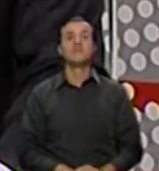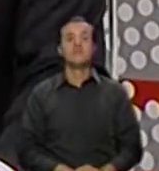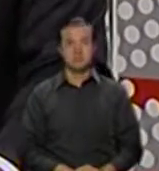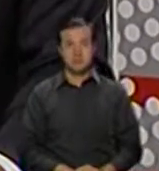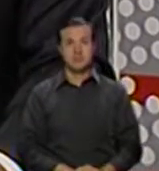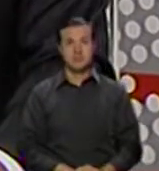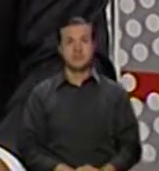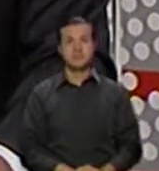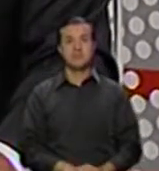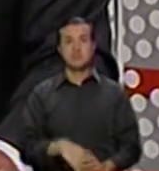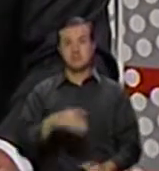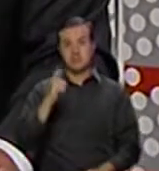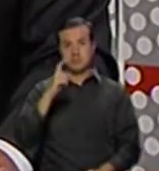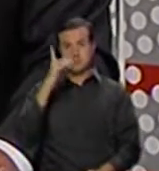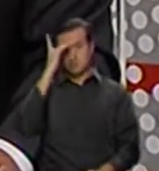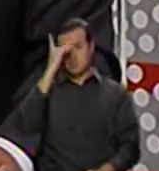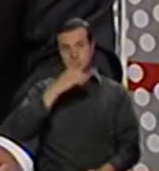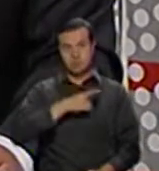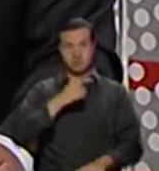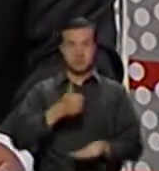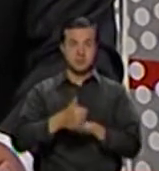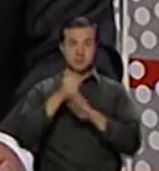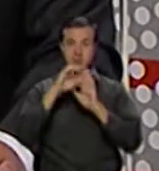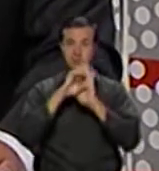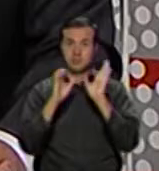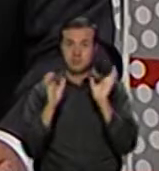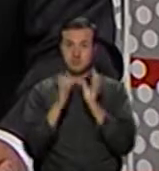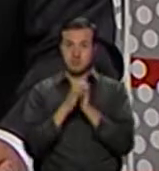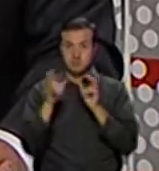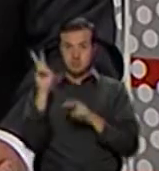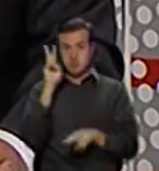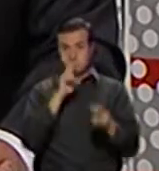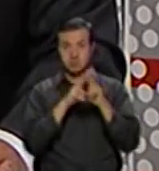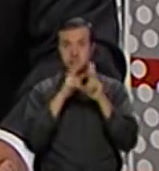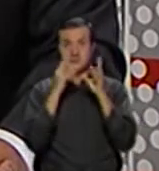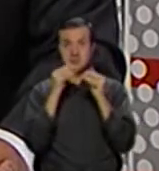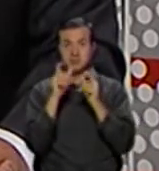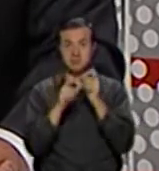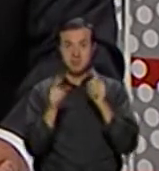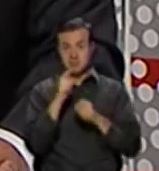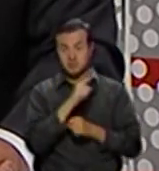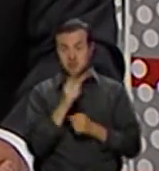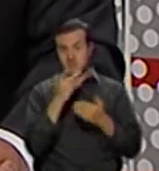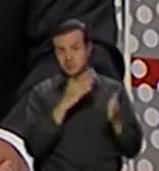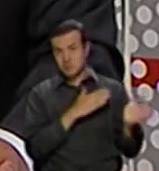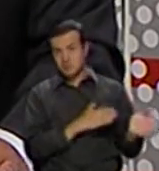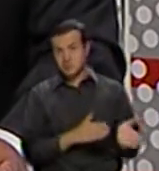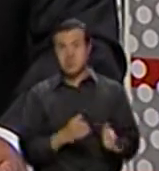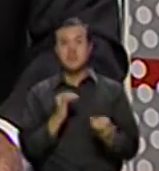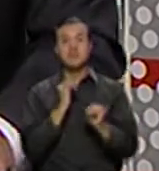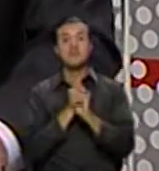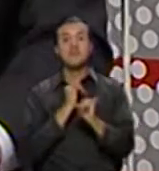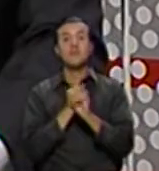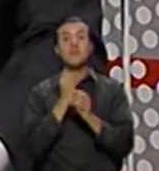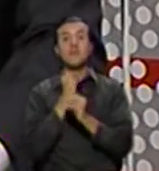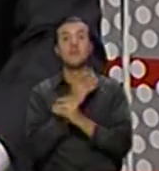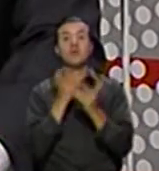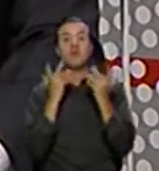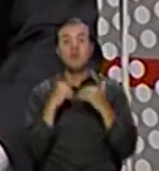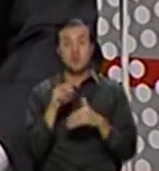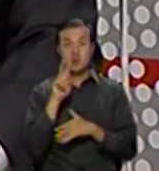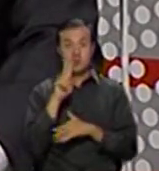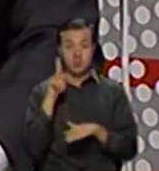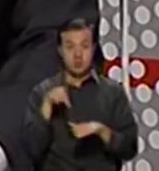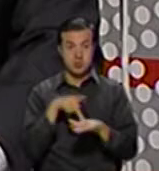Dos medidas deberían adoptar los jueces de la Corte Constitucional para evacuar las miles de causas represadas en la institución. Así lo consideran dos